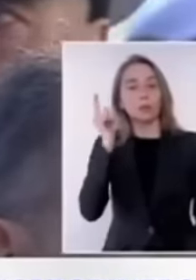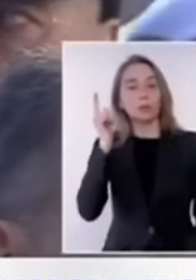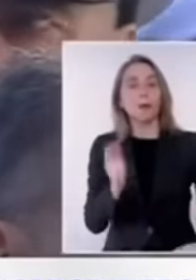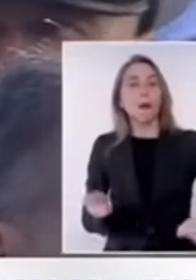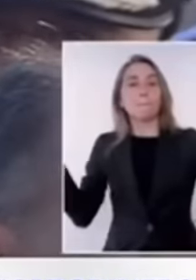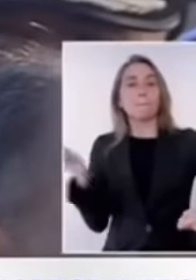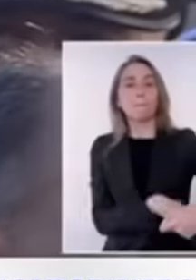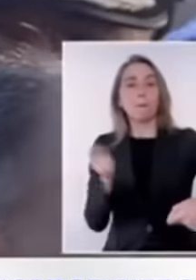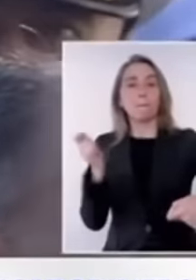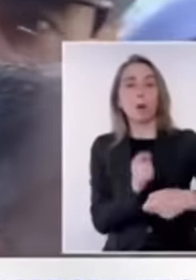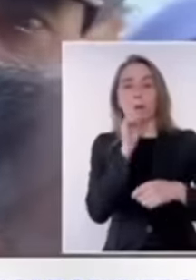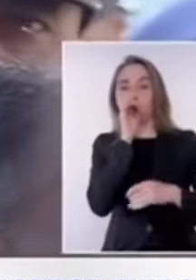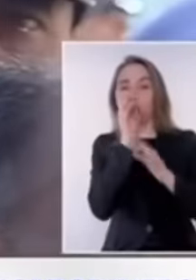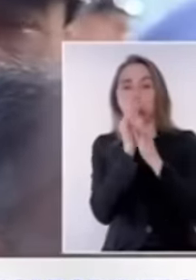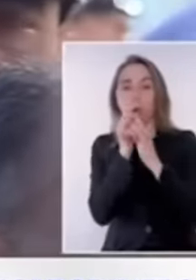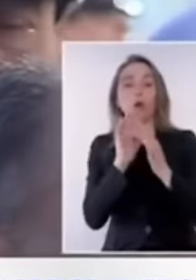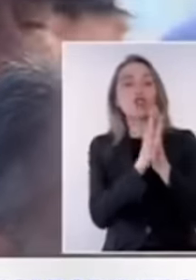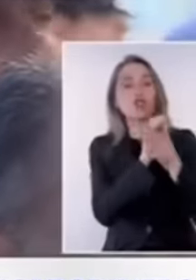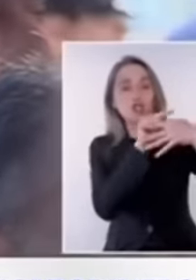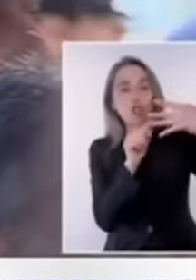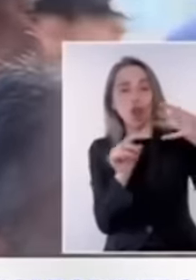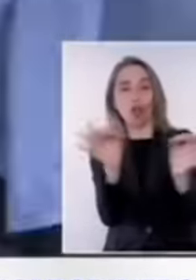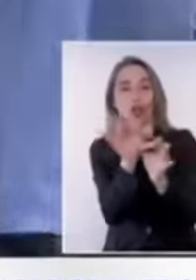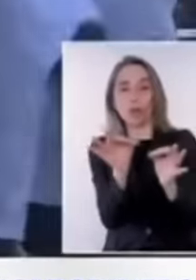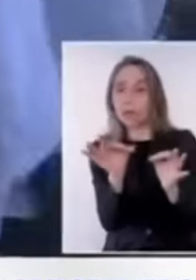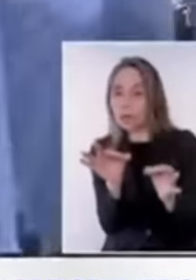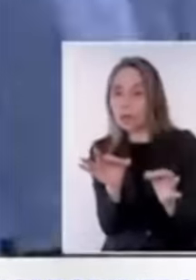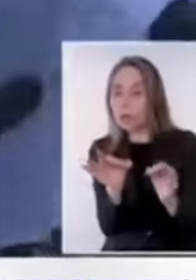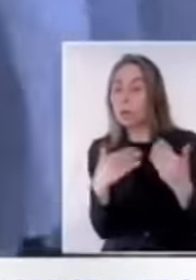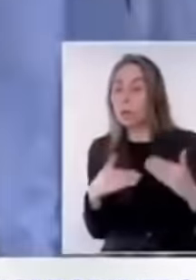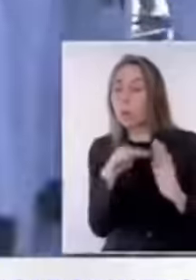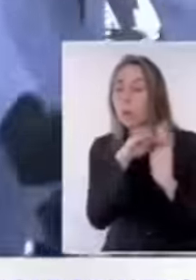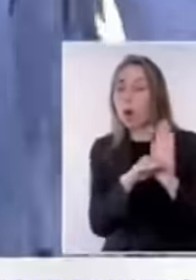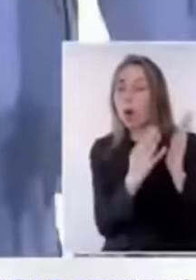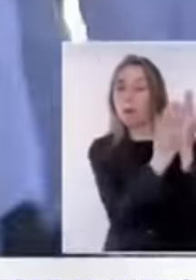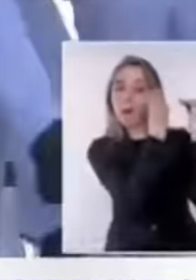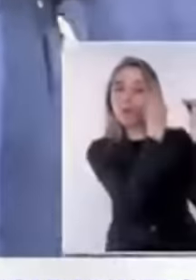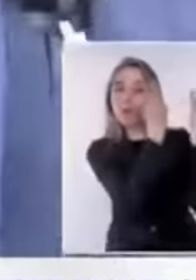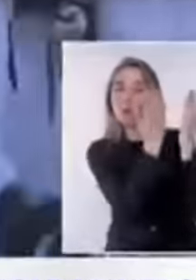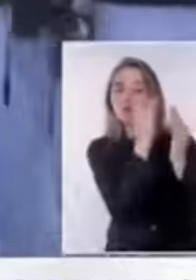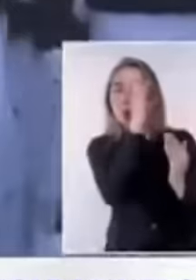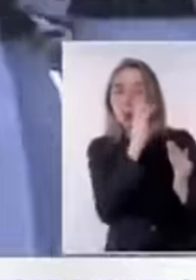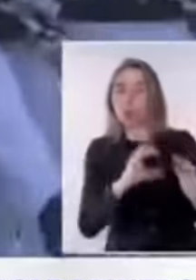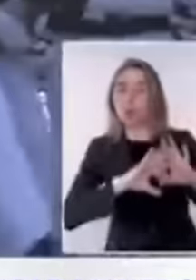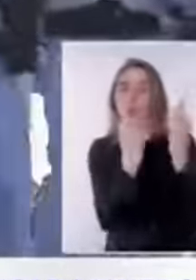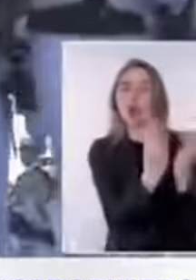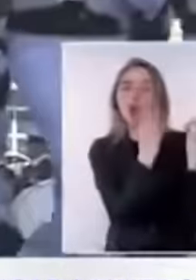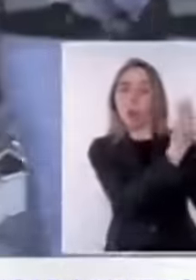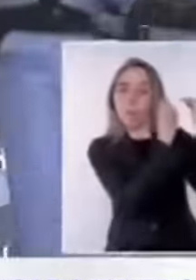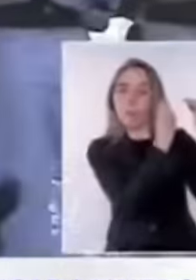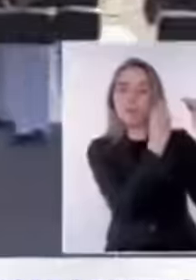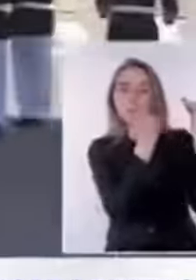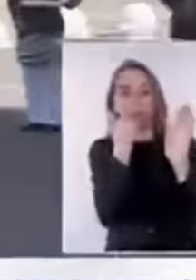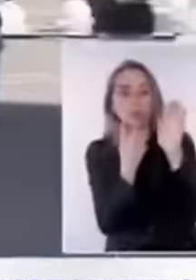también. Le decía, bueno, un intenso programa de formación académica integral que goza